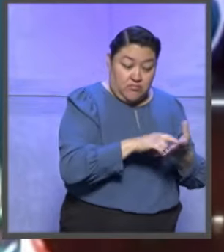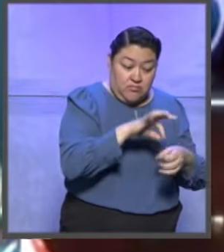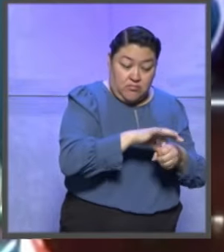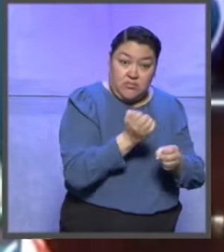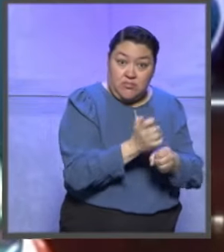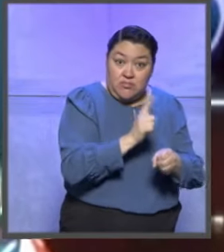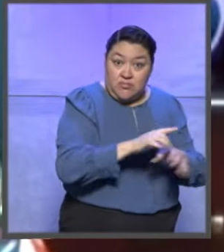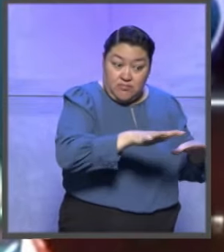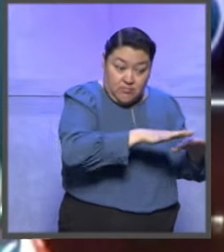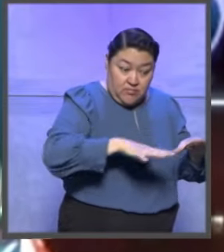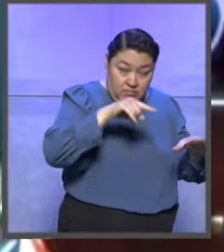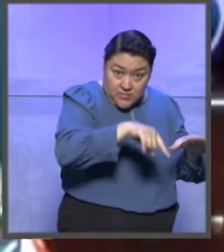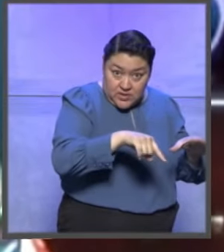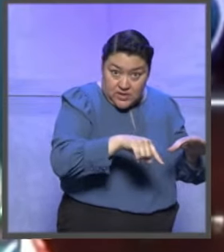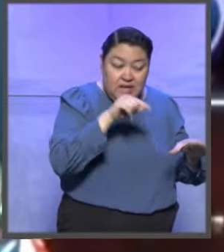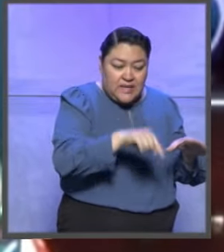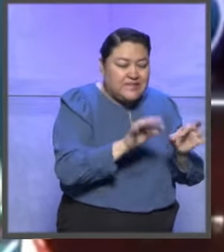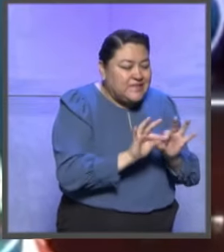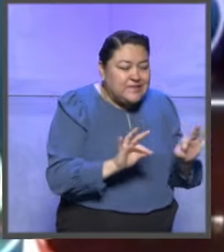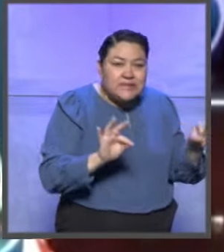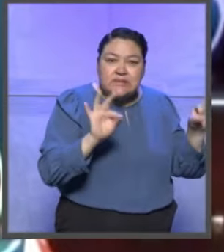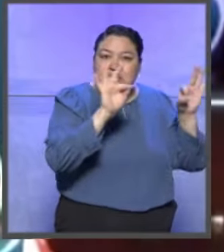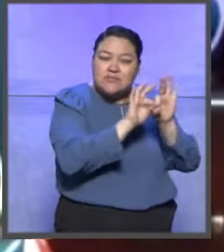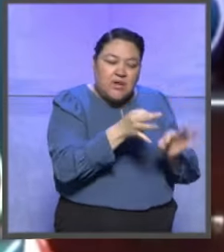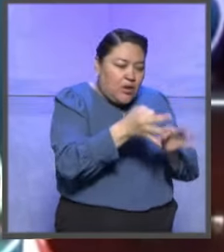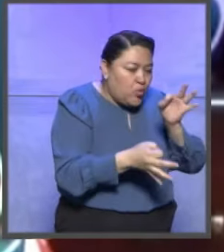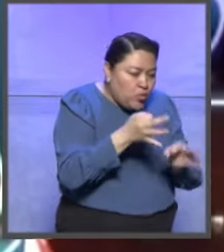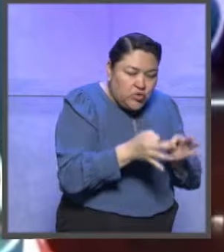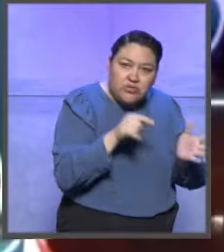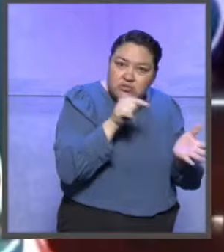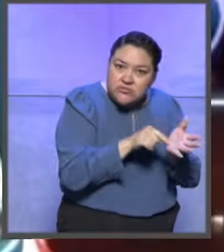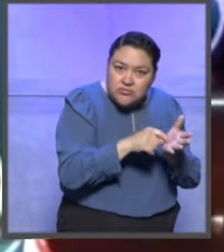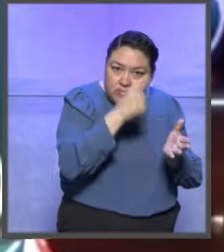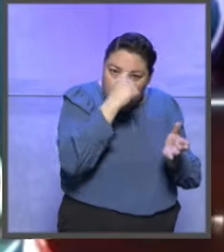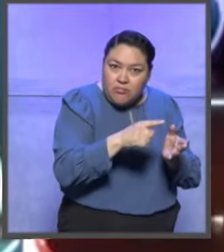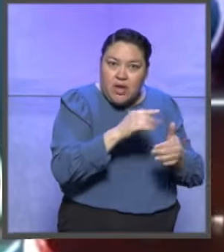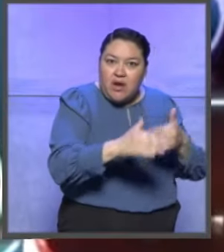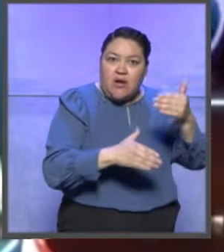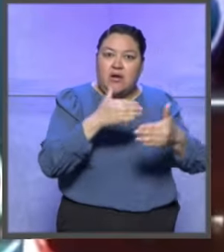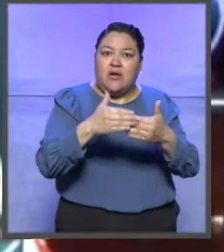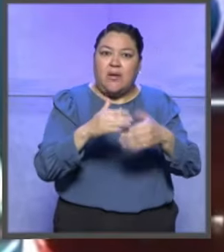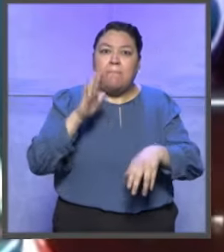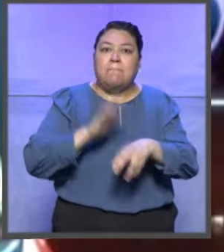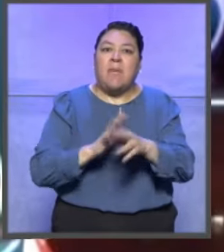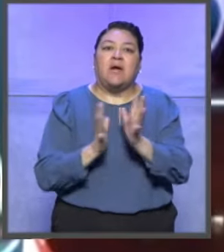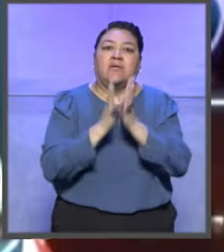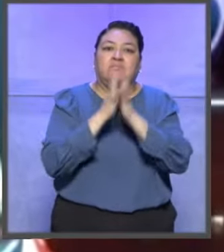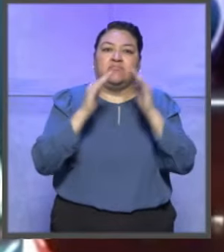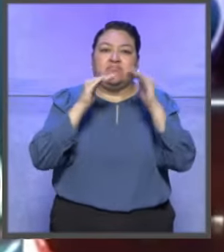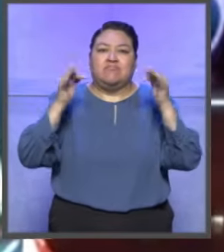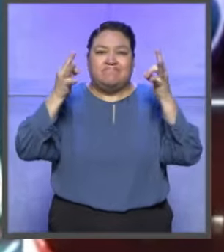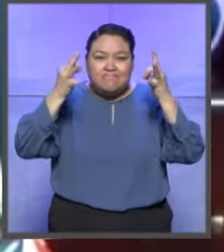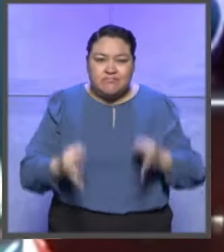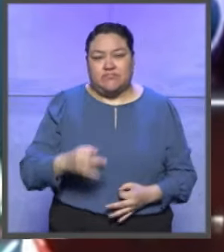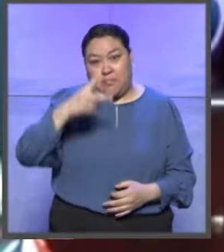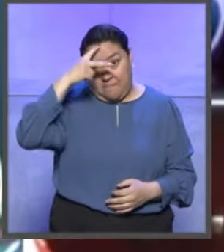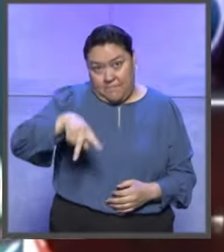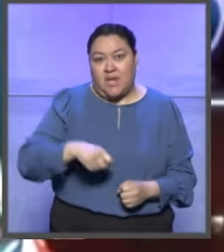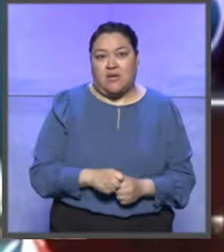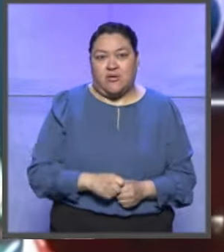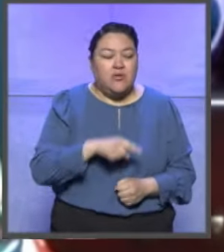Desde mi punto de vista, en los tribunales electorales locales han sido la pieza medular e importante para la consolidación